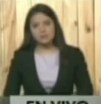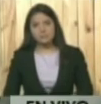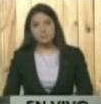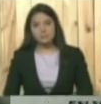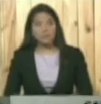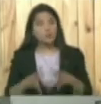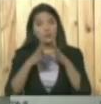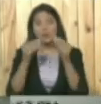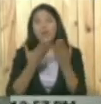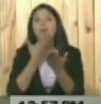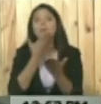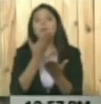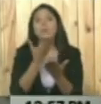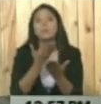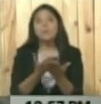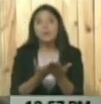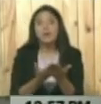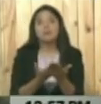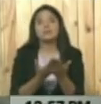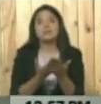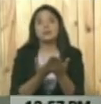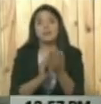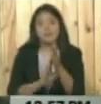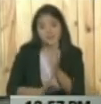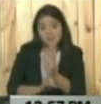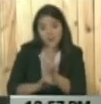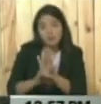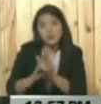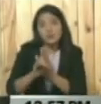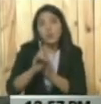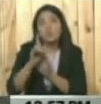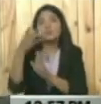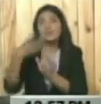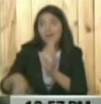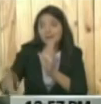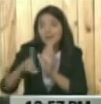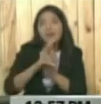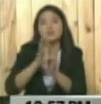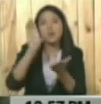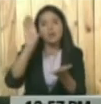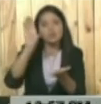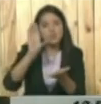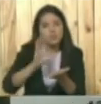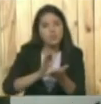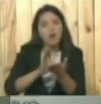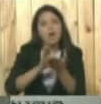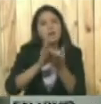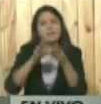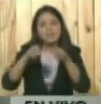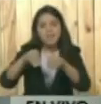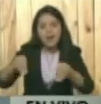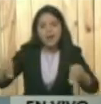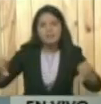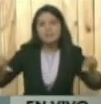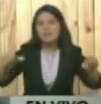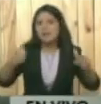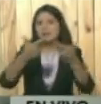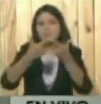estas propuestas del desarrollo sostenible, del derecho a la ciudad, de la democratización de las tierras